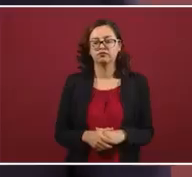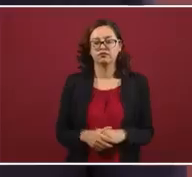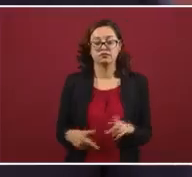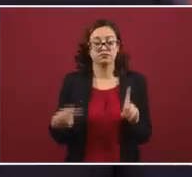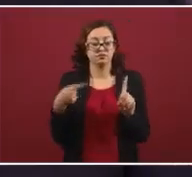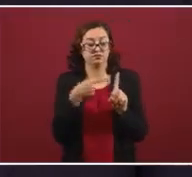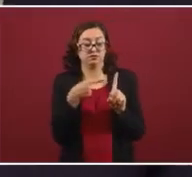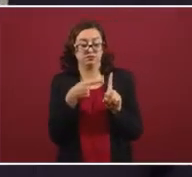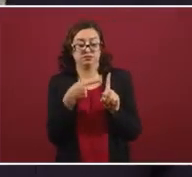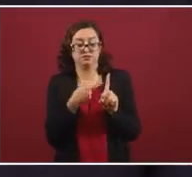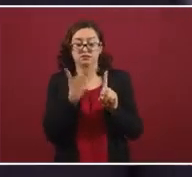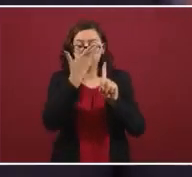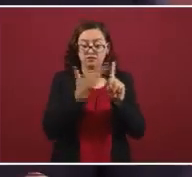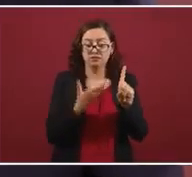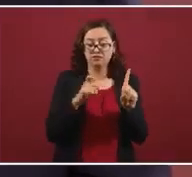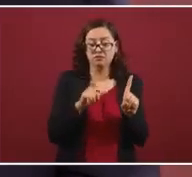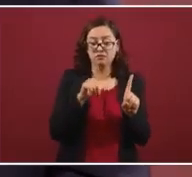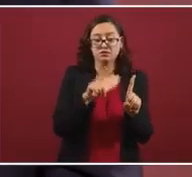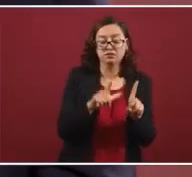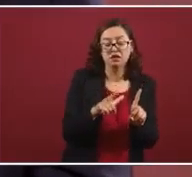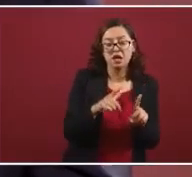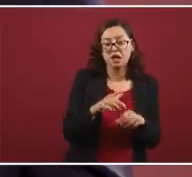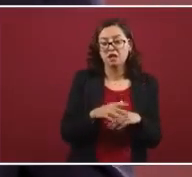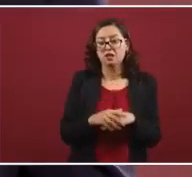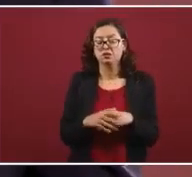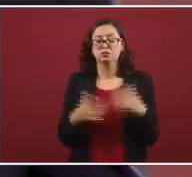procurando ser objetivo.